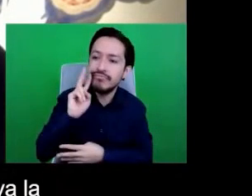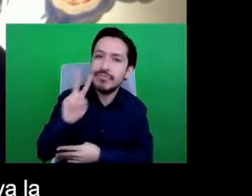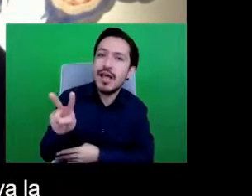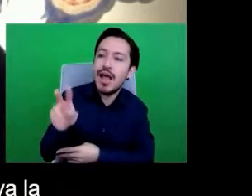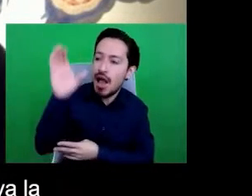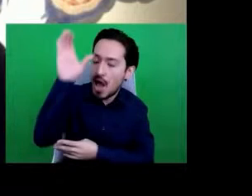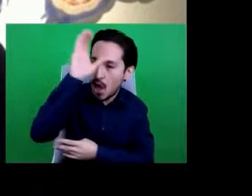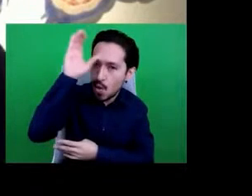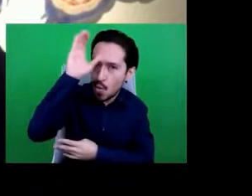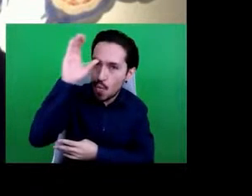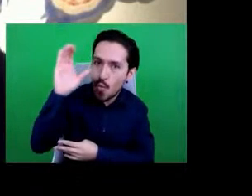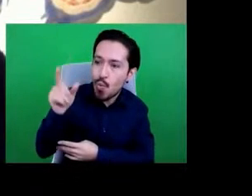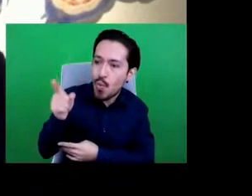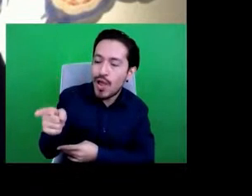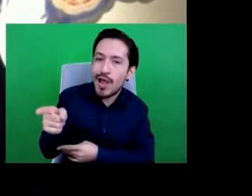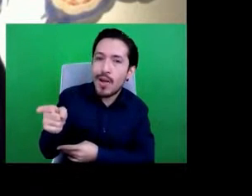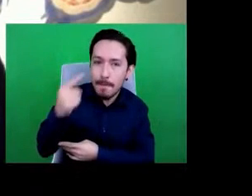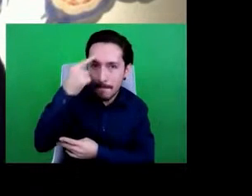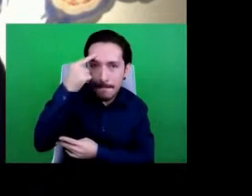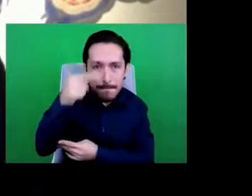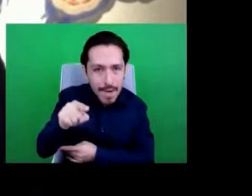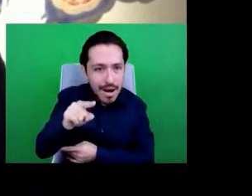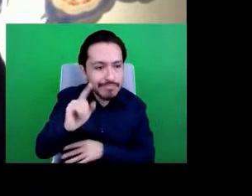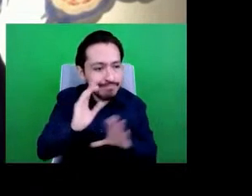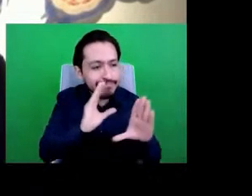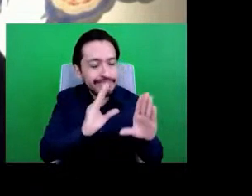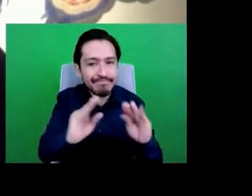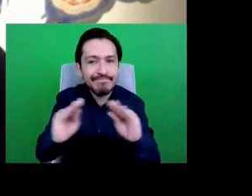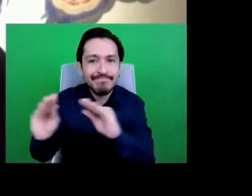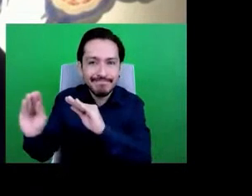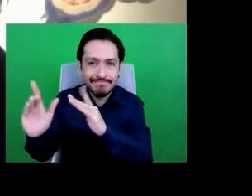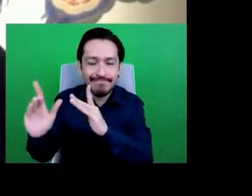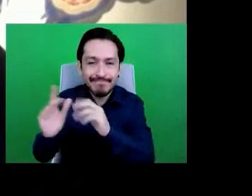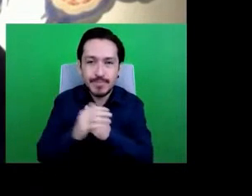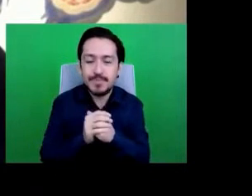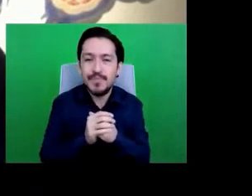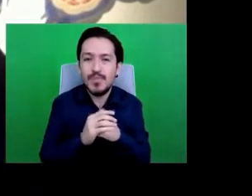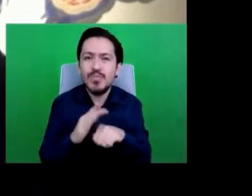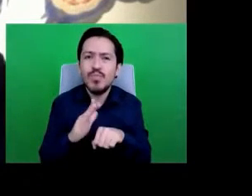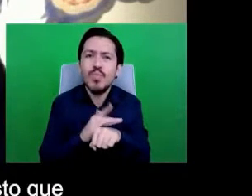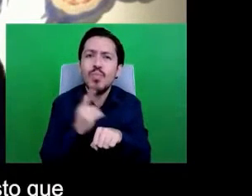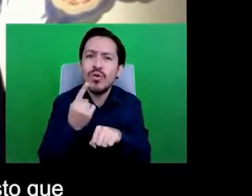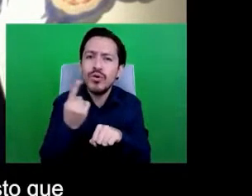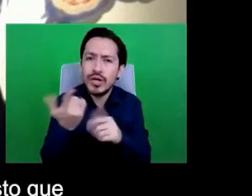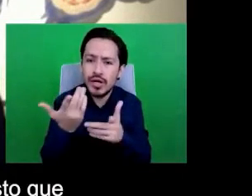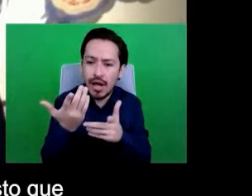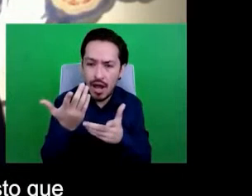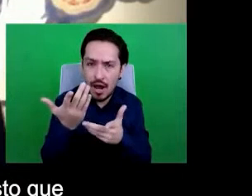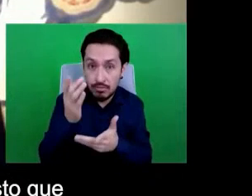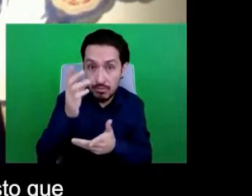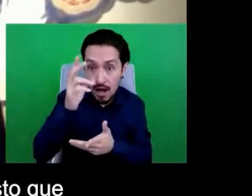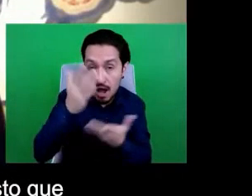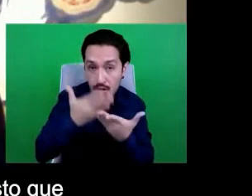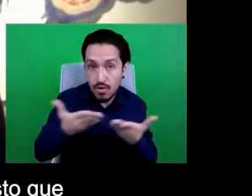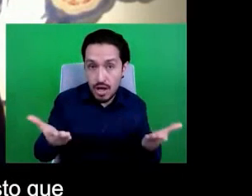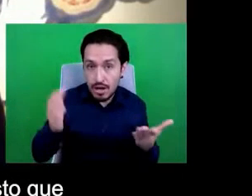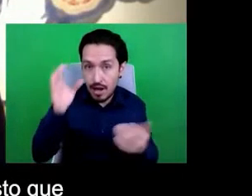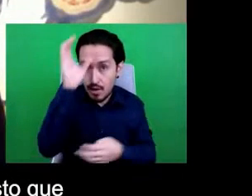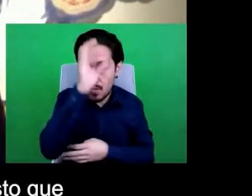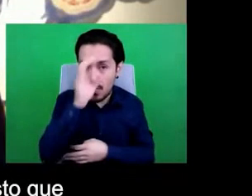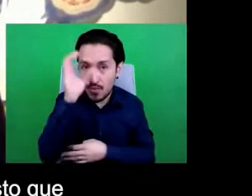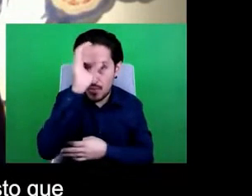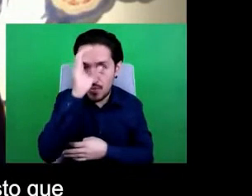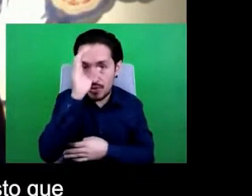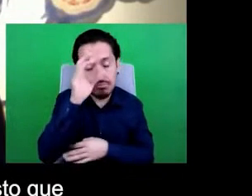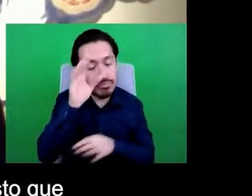la innovación, que por un lado es muy bueno porque pone la cultura en las prioridades de los gobiernos, pero por